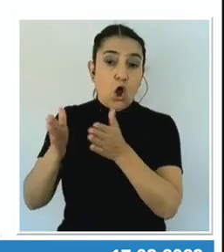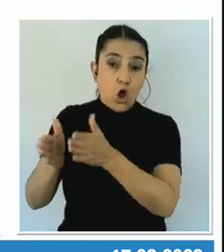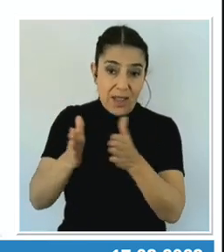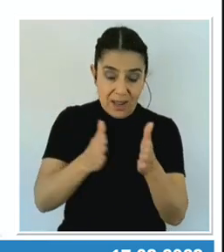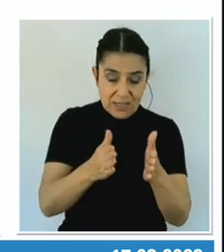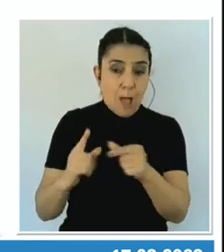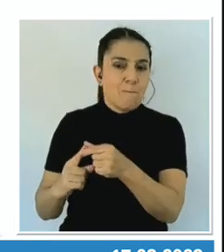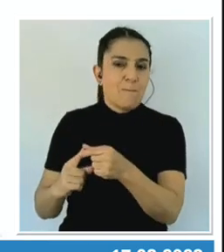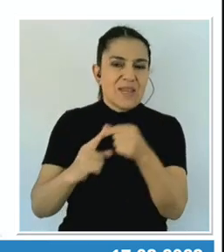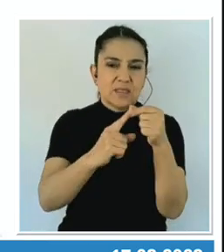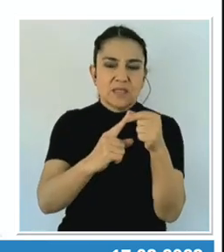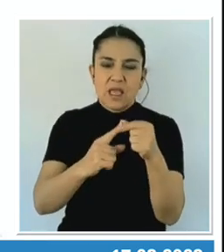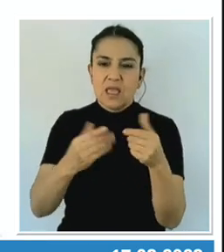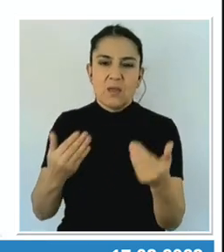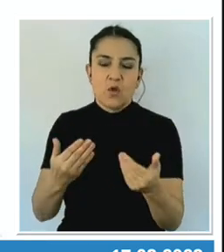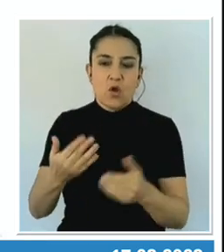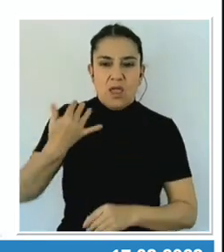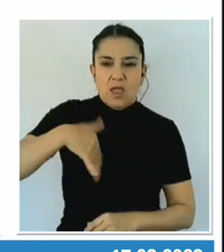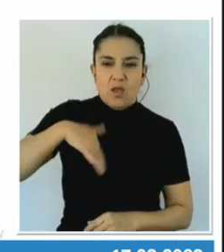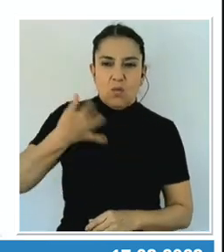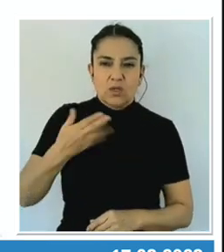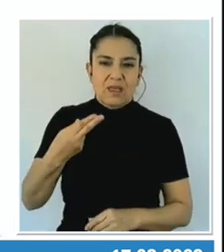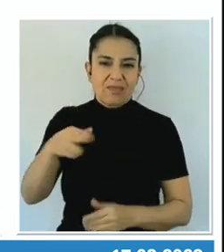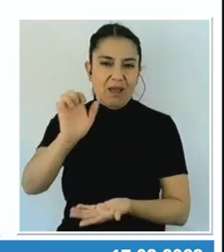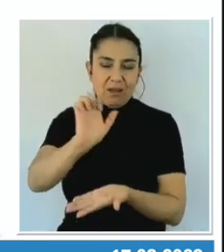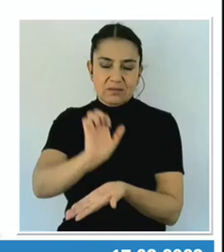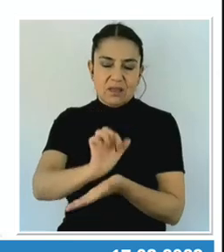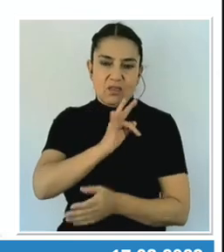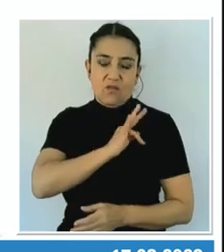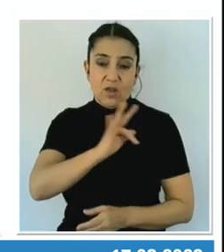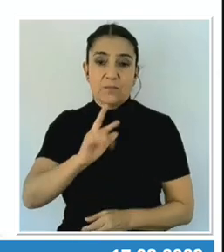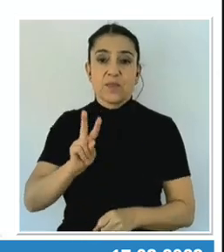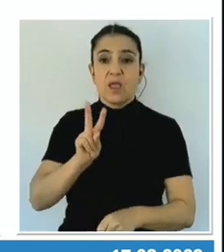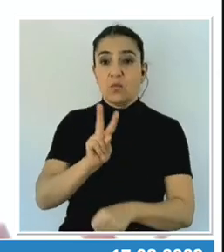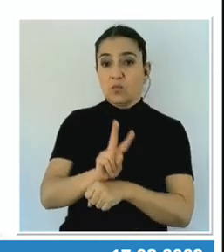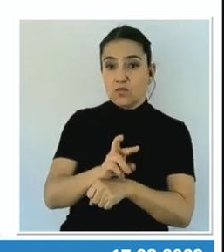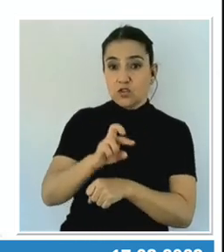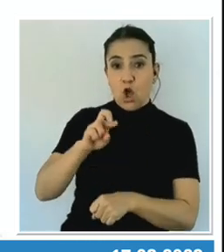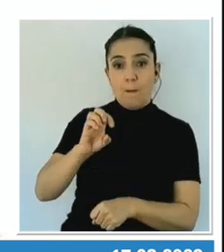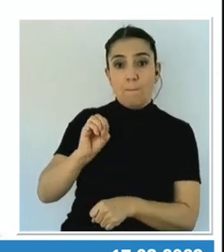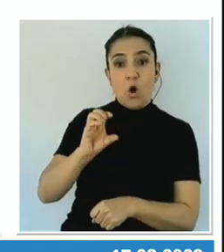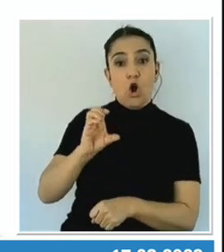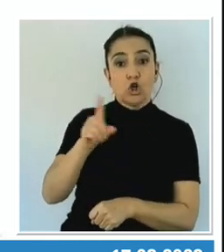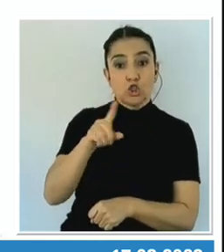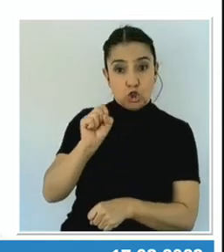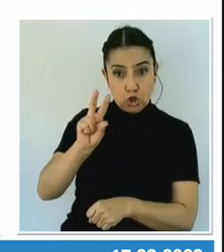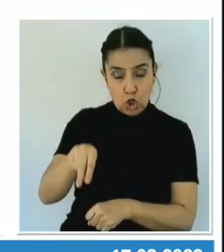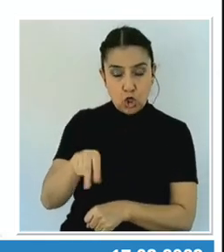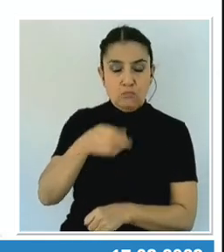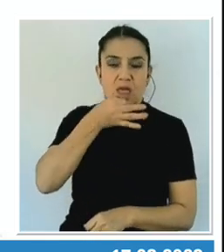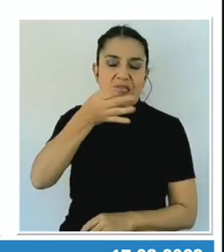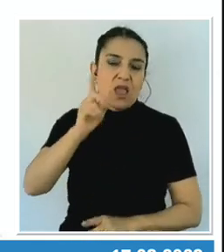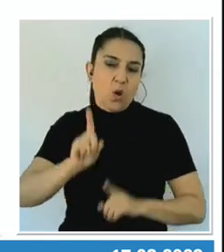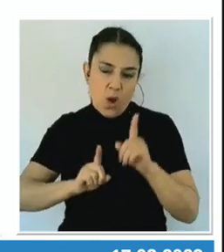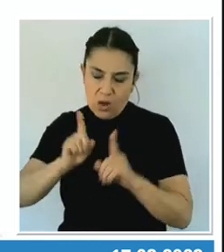principios fundamentales del Estado francés? El profesor Pouso mencionó algunas, por ejemplo, la laicidad, ¿no?